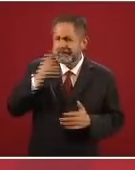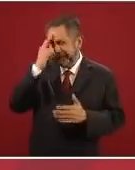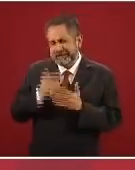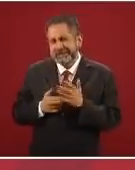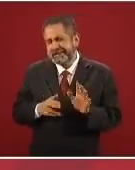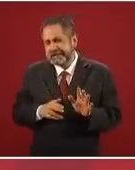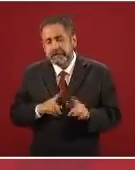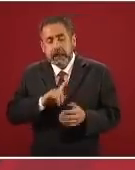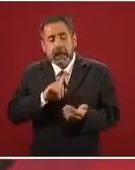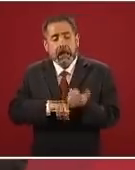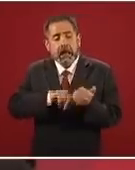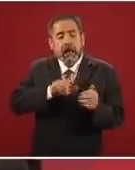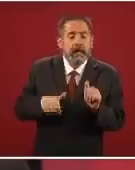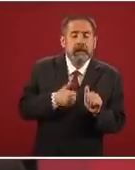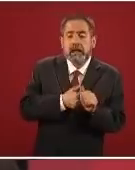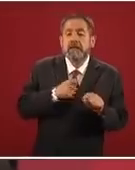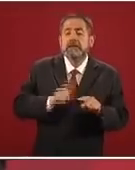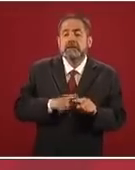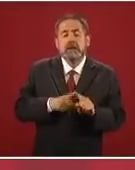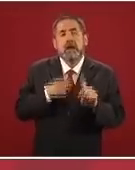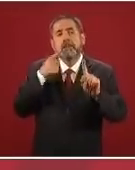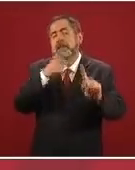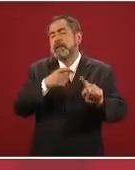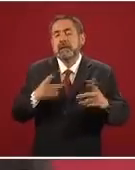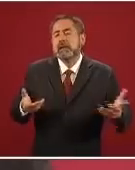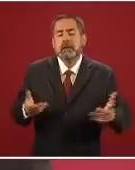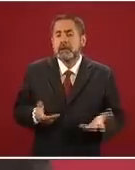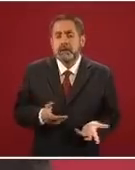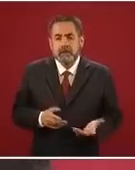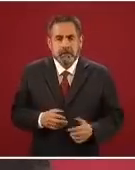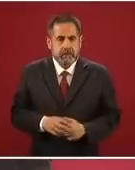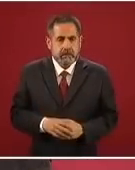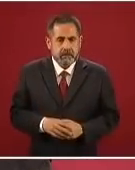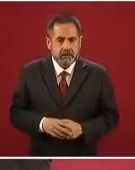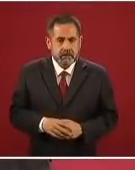bueno, ¿cuál es la causa?